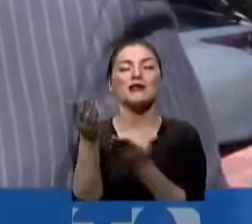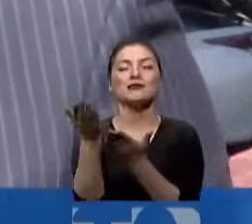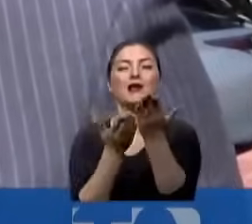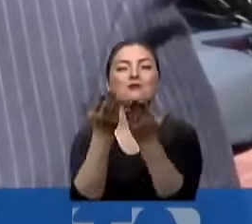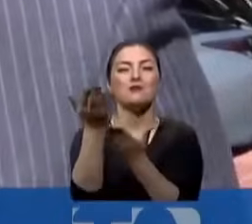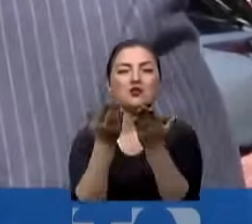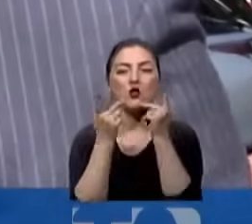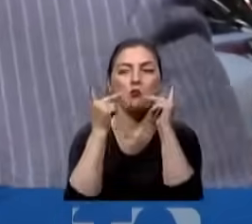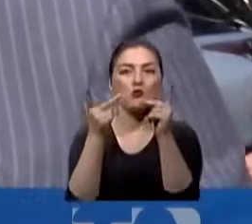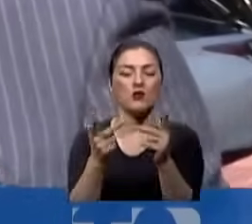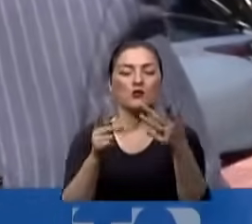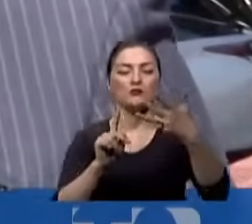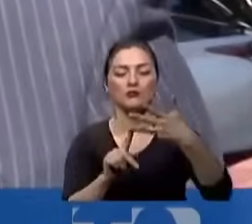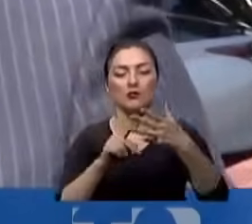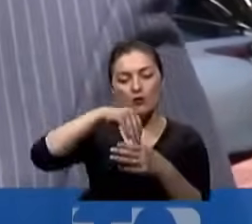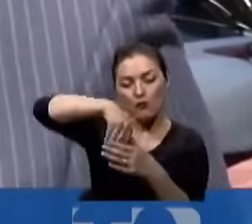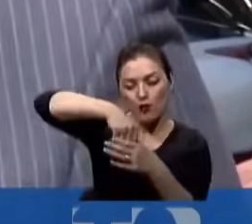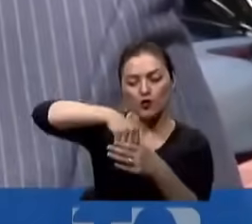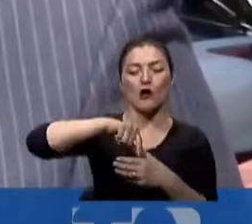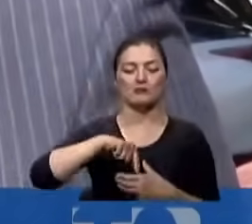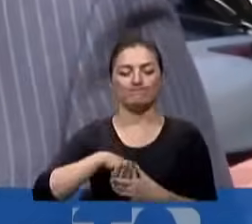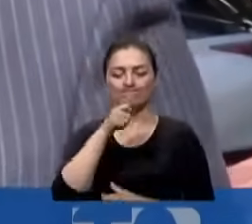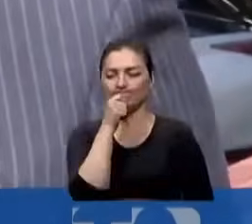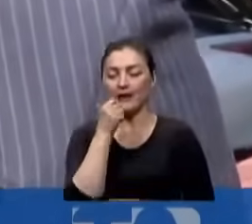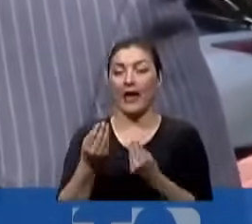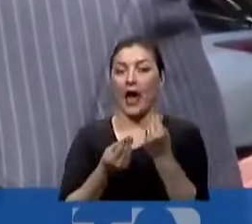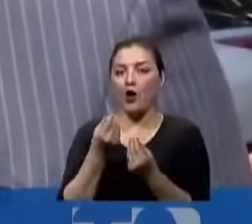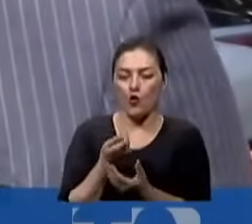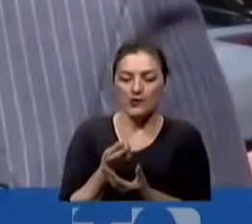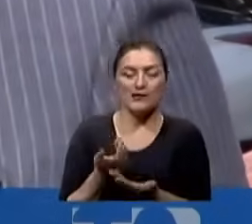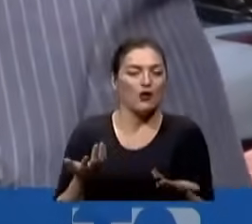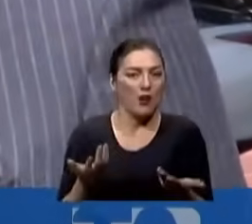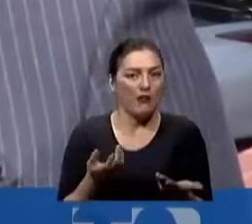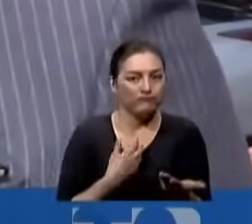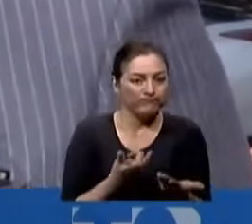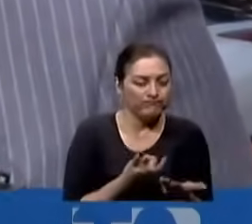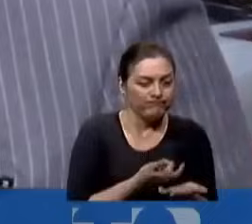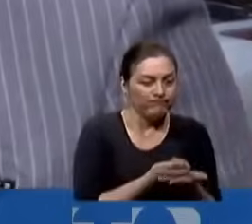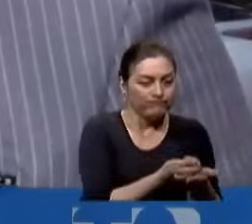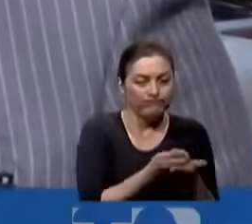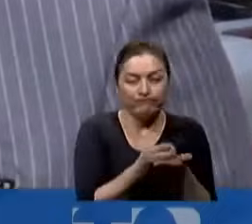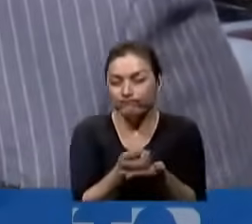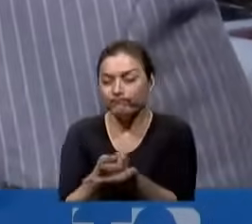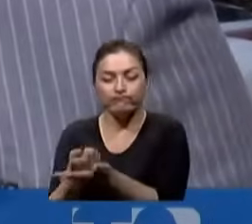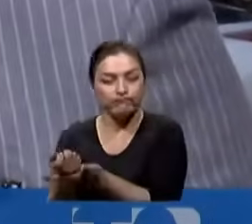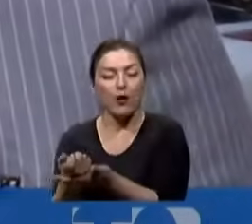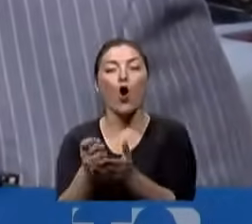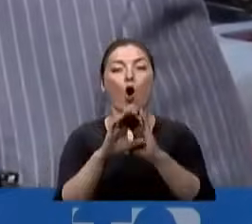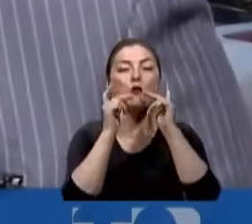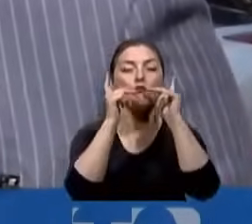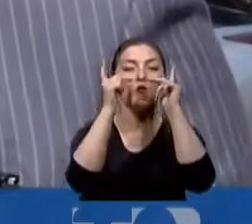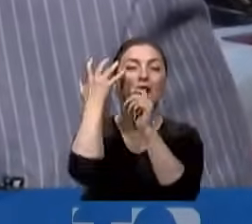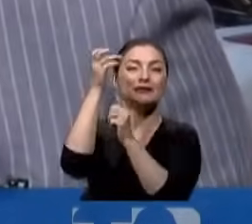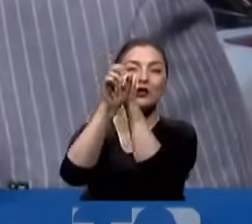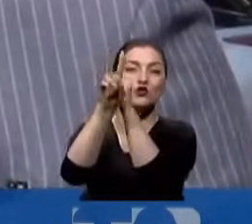para en este gran fondo establecer una suerte de asignación de recursos para financiar la movilidad pública de la ciudad. Así se lo pensó desde